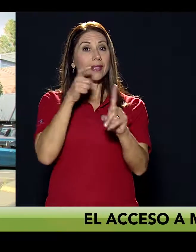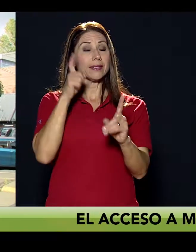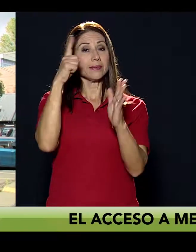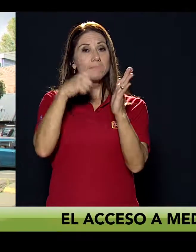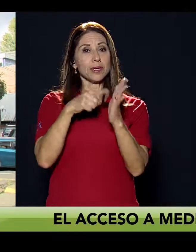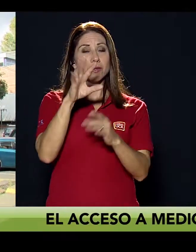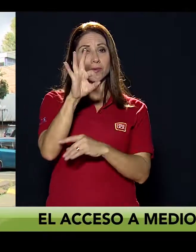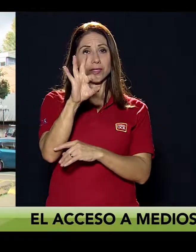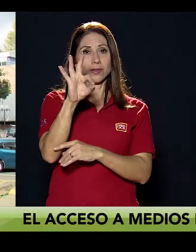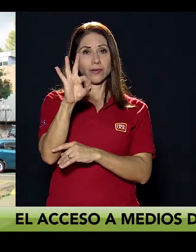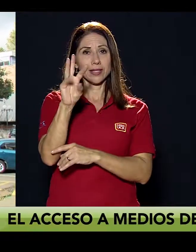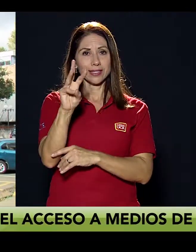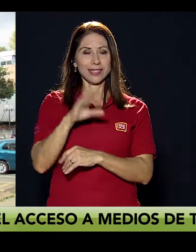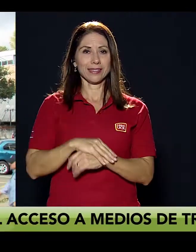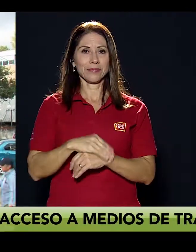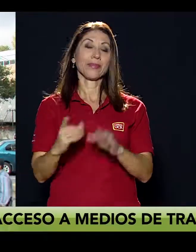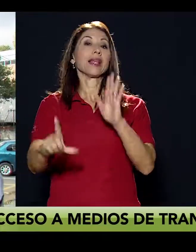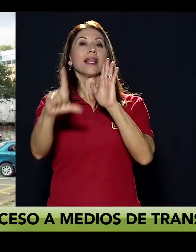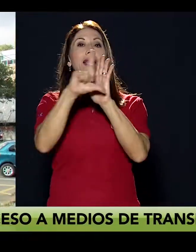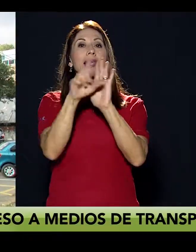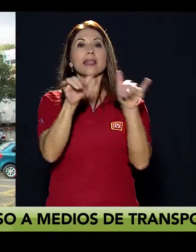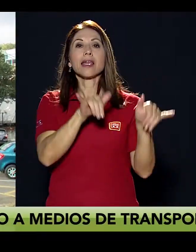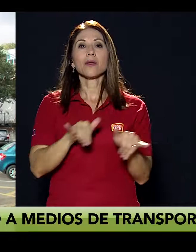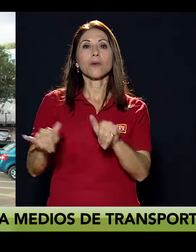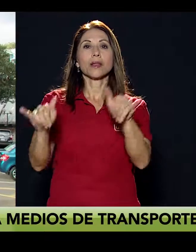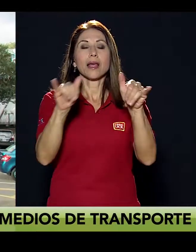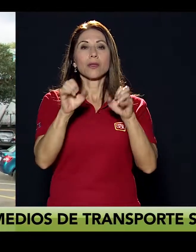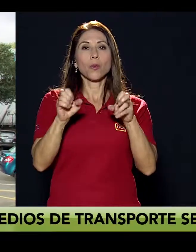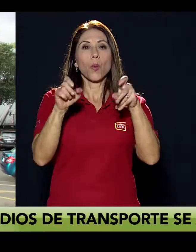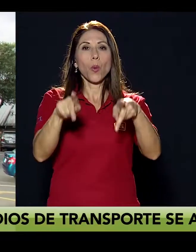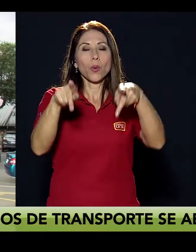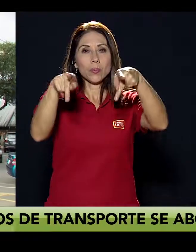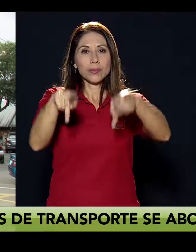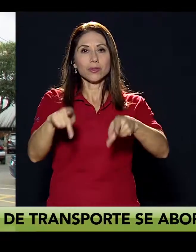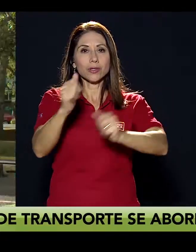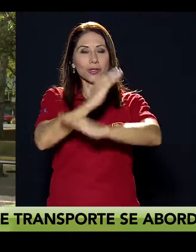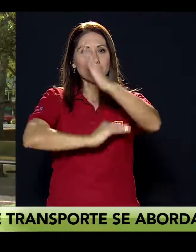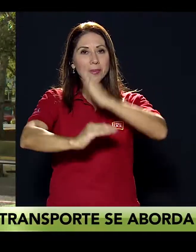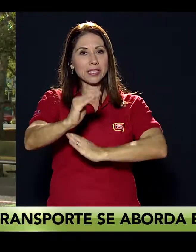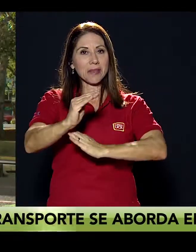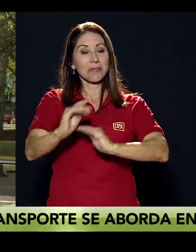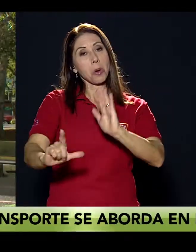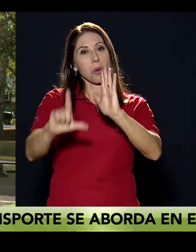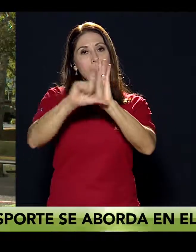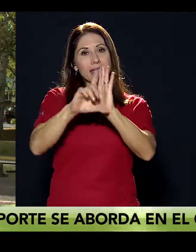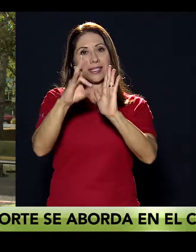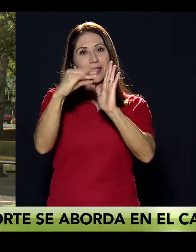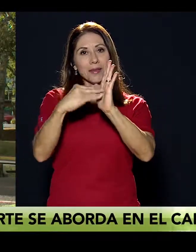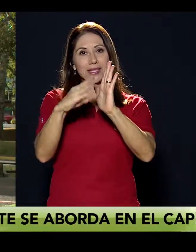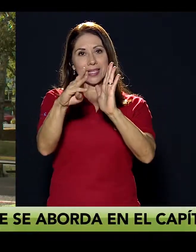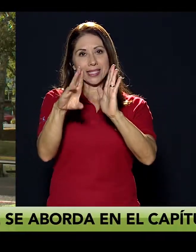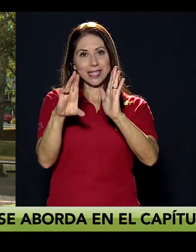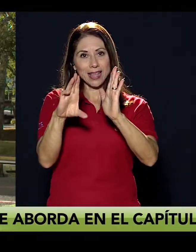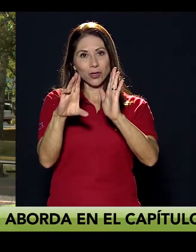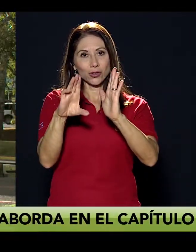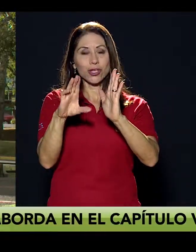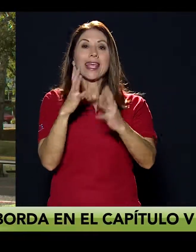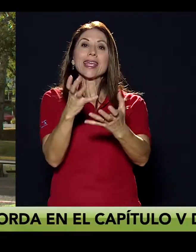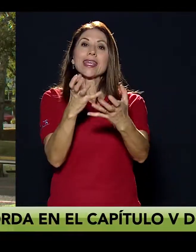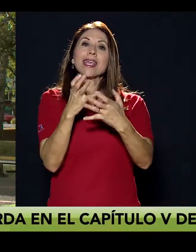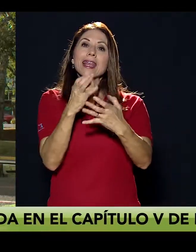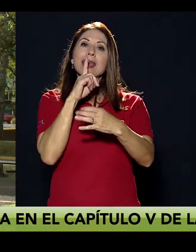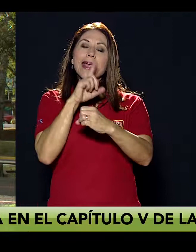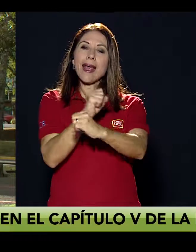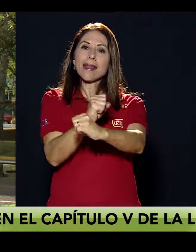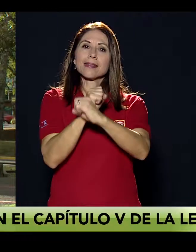Desde 1996, la Ley de Igualdad de Oportunidades para Personas con Discapacidad, o Ley 7600, pretende